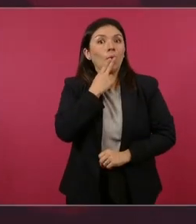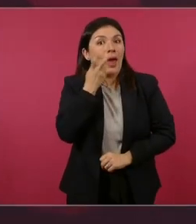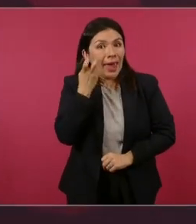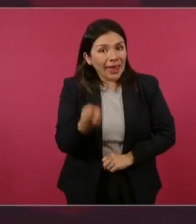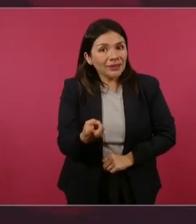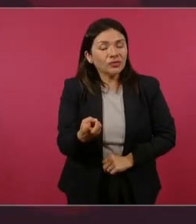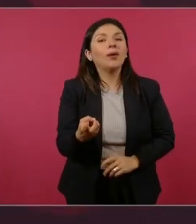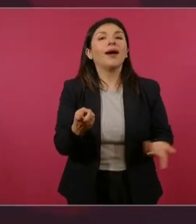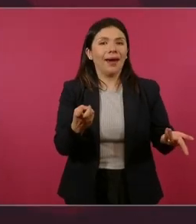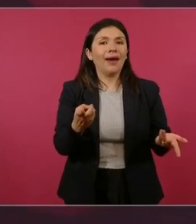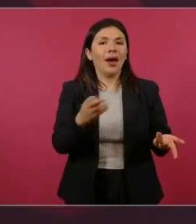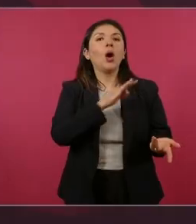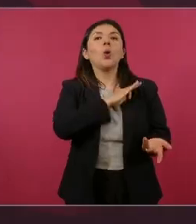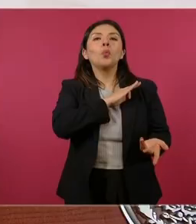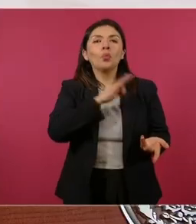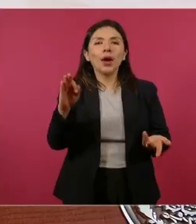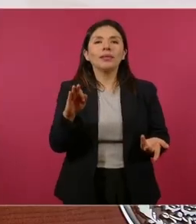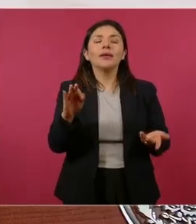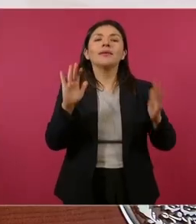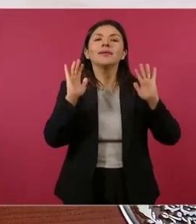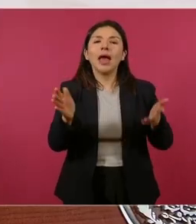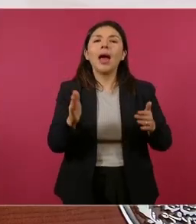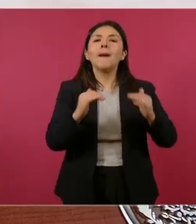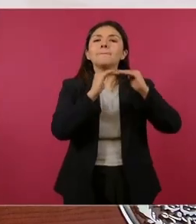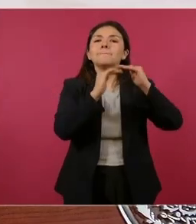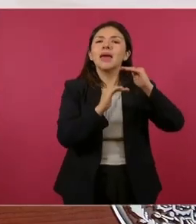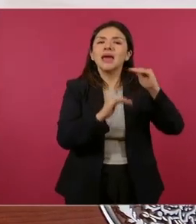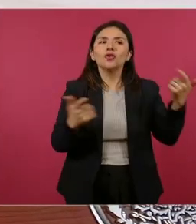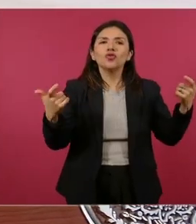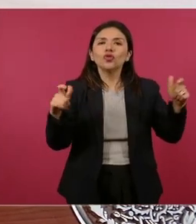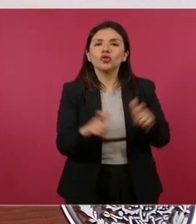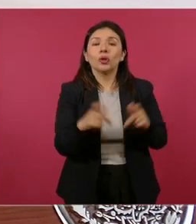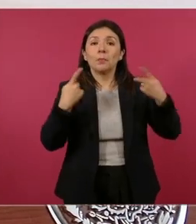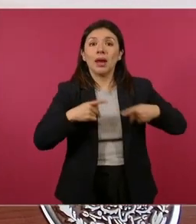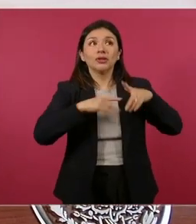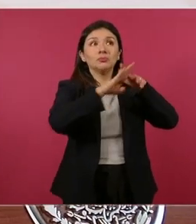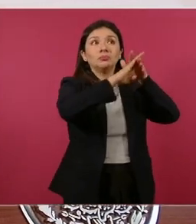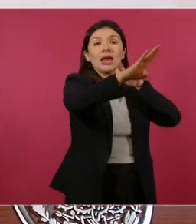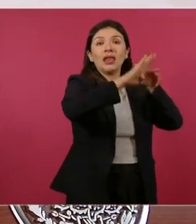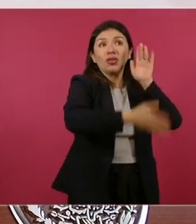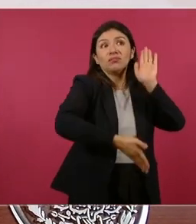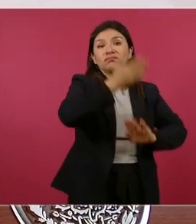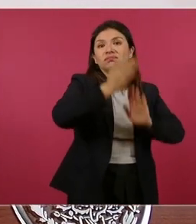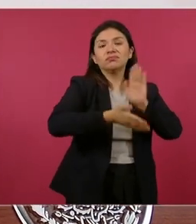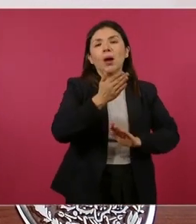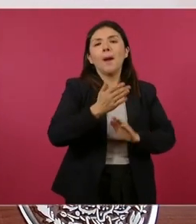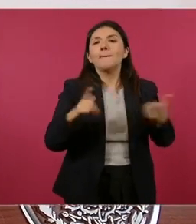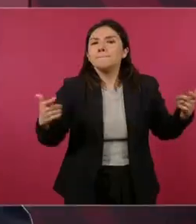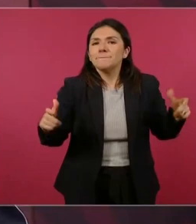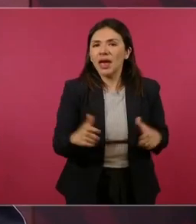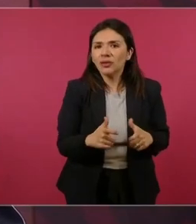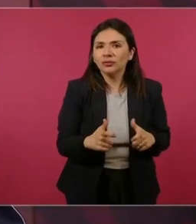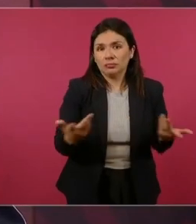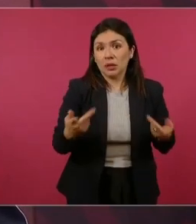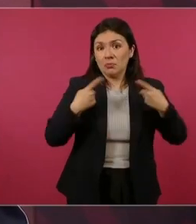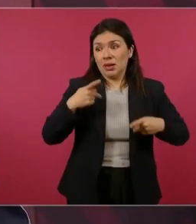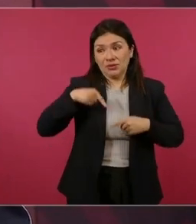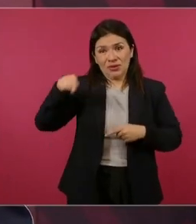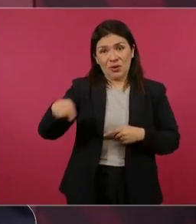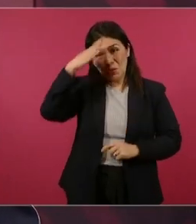se pueda atemperar, reducir el flujo migratorio de quienes tienen que salir de